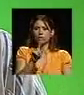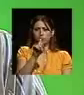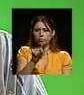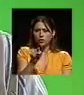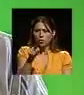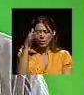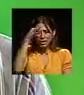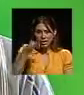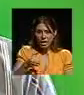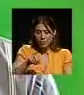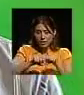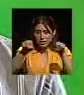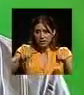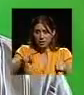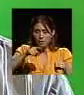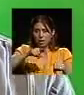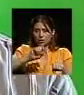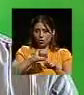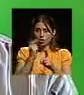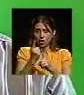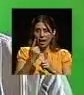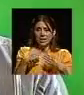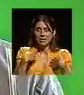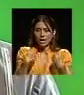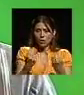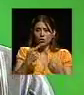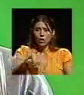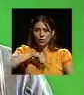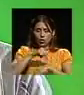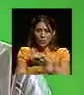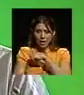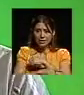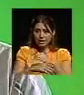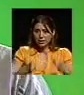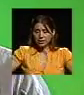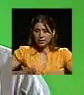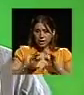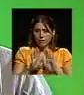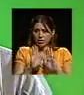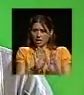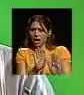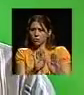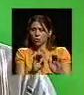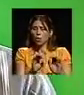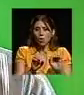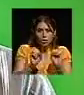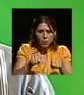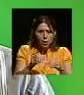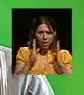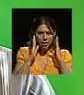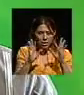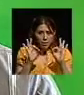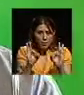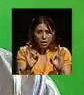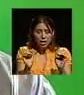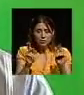social de salud de nuestro país existe ese rechazo, se puede atender bien a las personas con discapacidad con lo que es el braille,